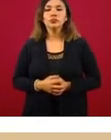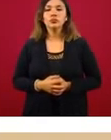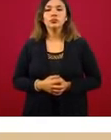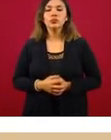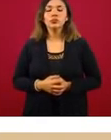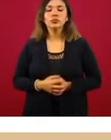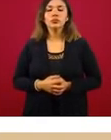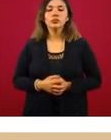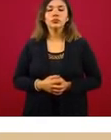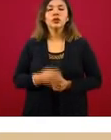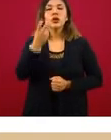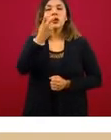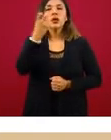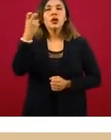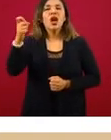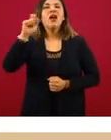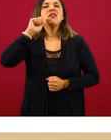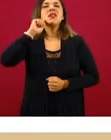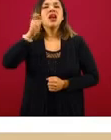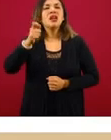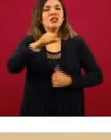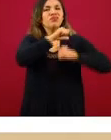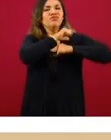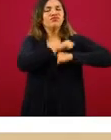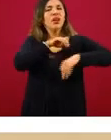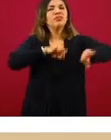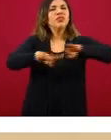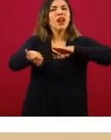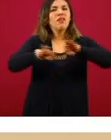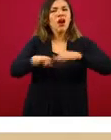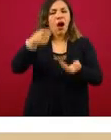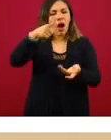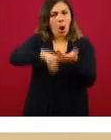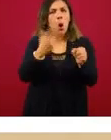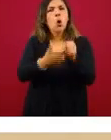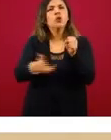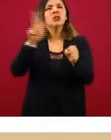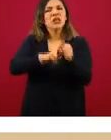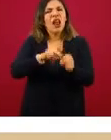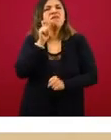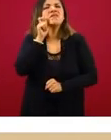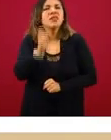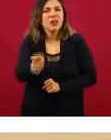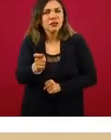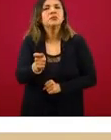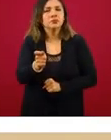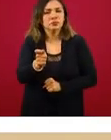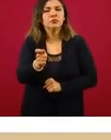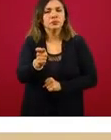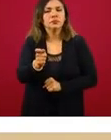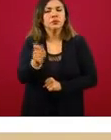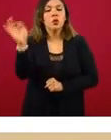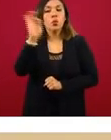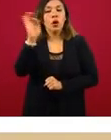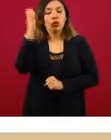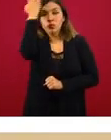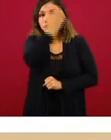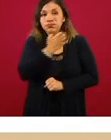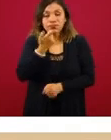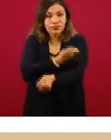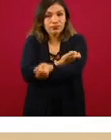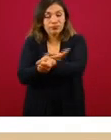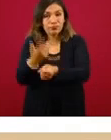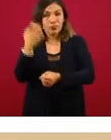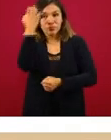distribución proporcional en función de la profesión o ocupación que expresaron tener al momento que se hizo el